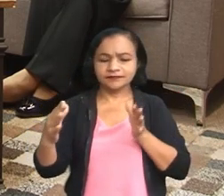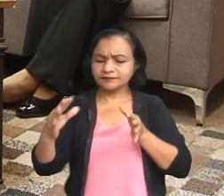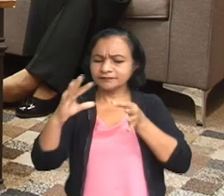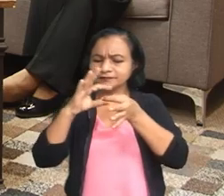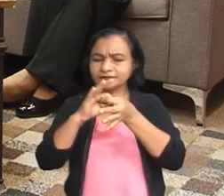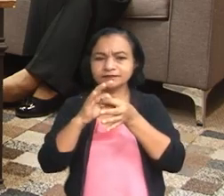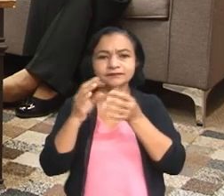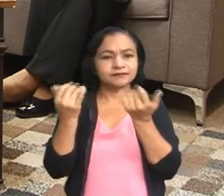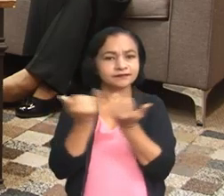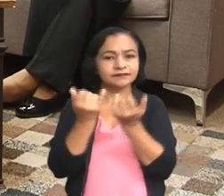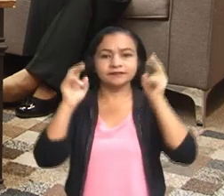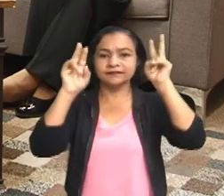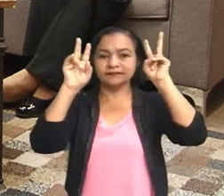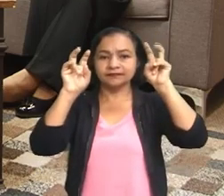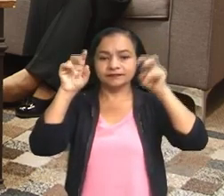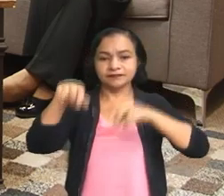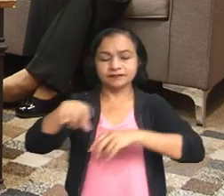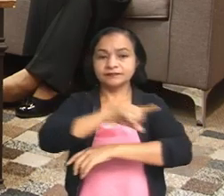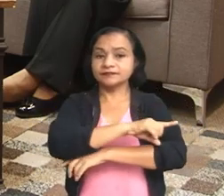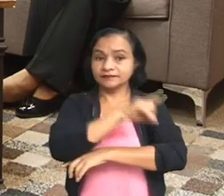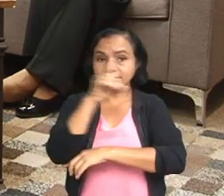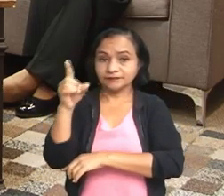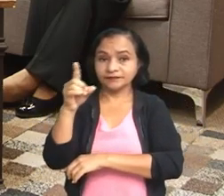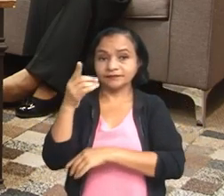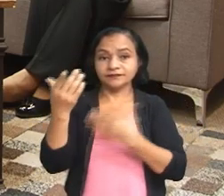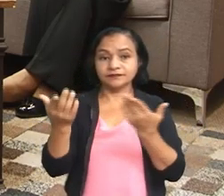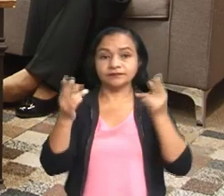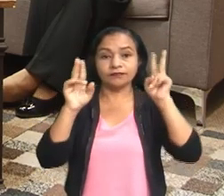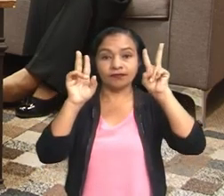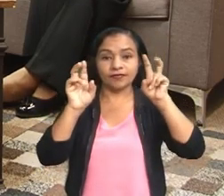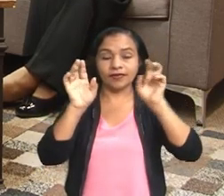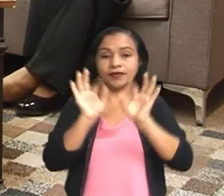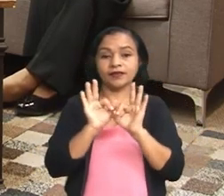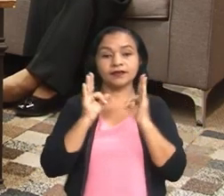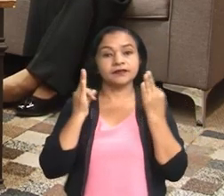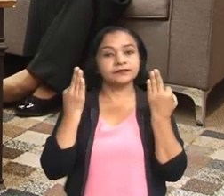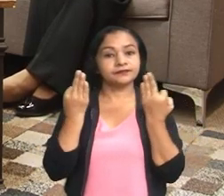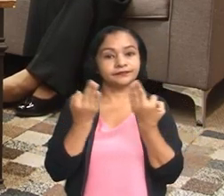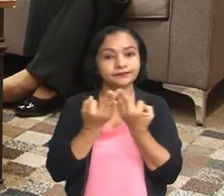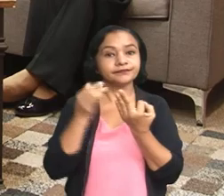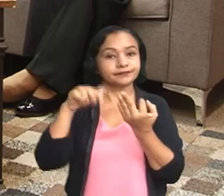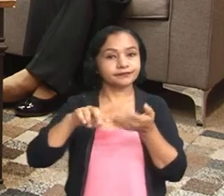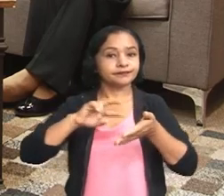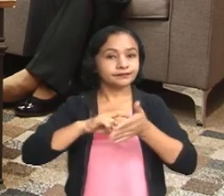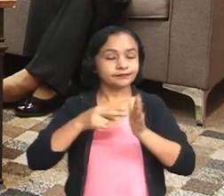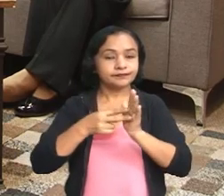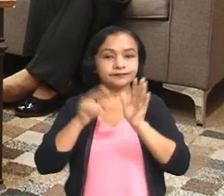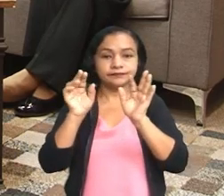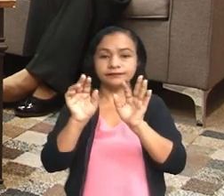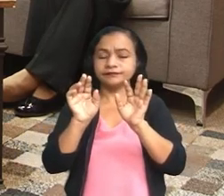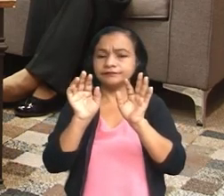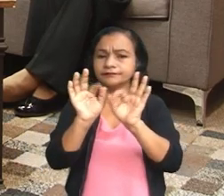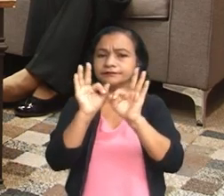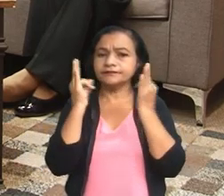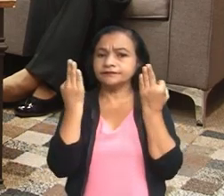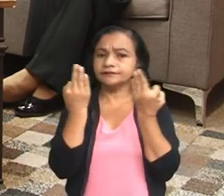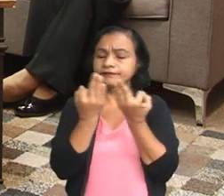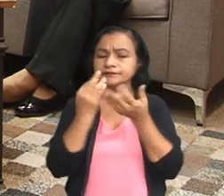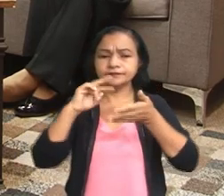vinculado al tema de hoy, puesto que el concepto de familia que hoy manejamos, un concepto tan amplio,